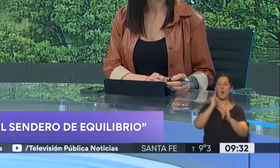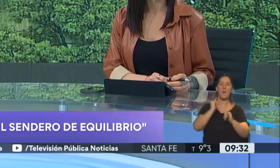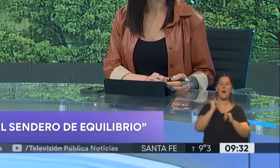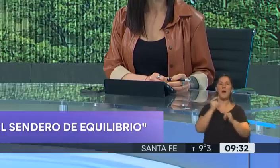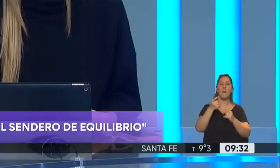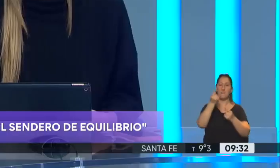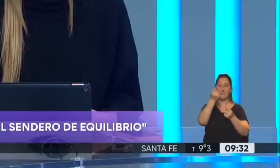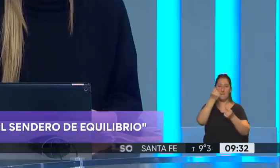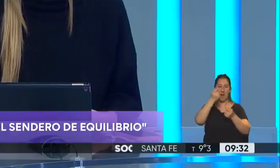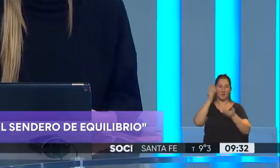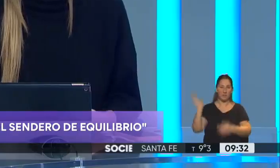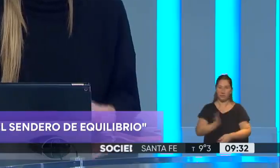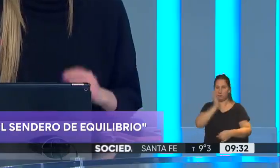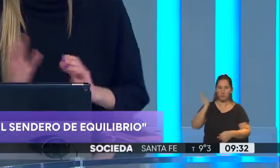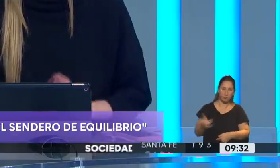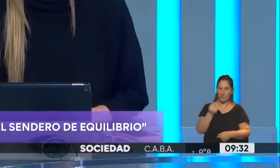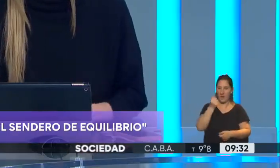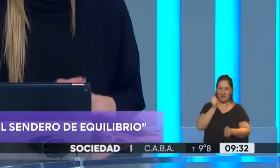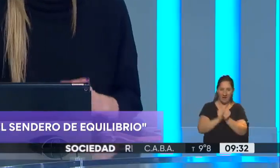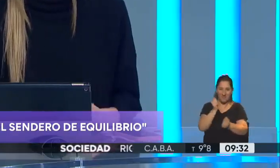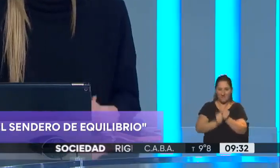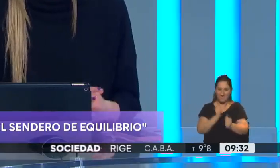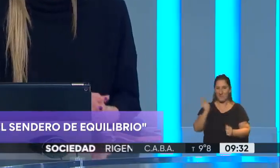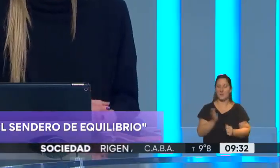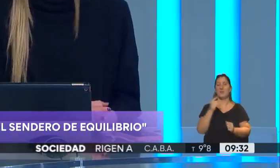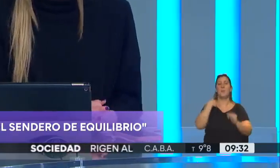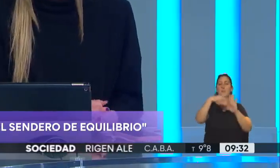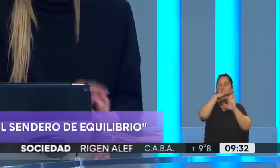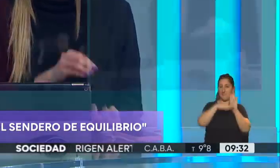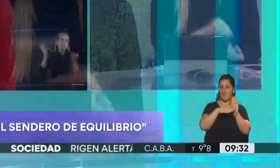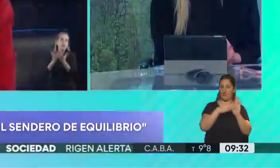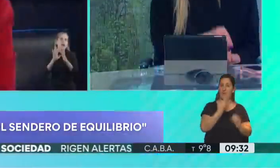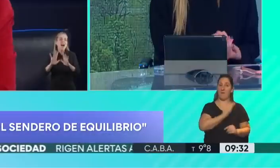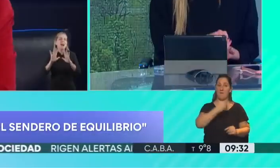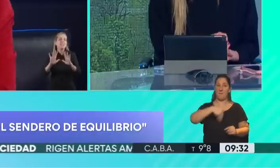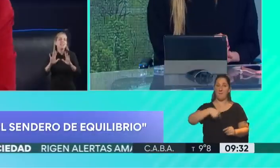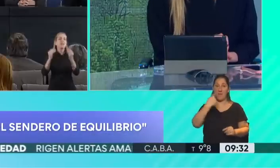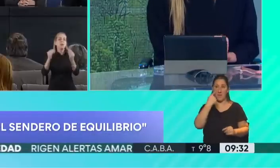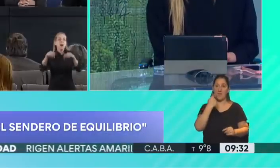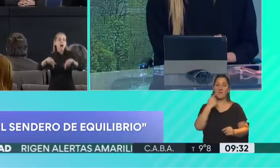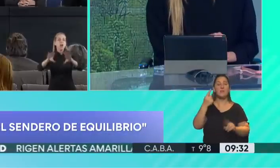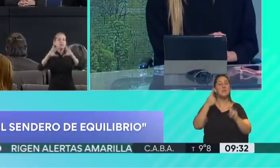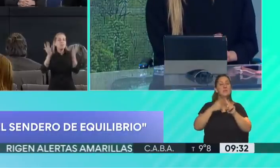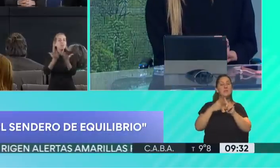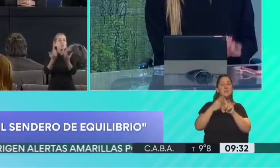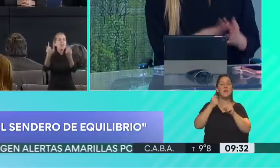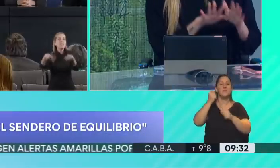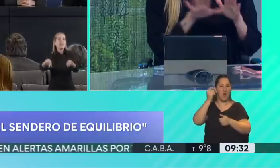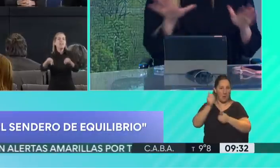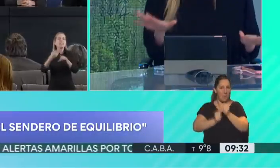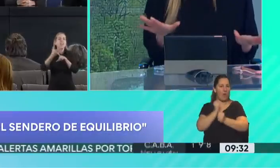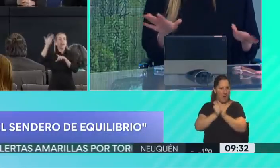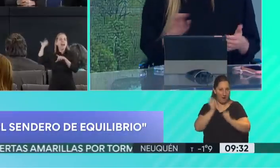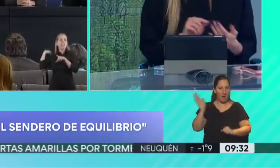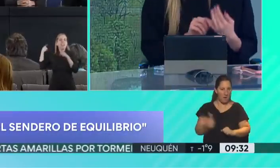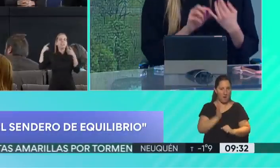sea de la emisión monetaria efectivamente las metas que se establecieron con el fmi que establece metas de emisión monetaria se